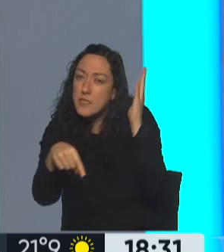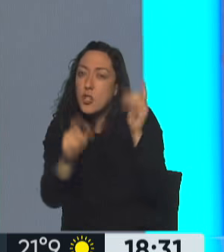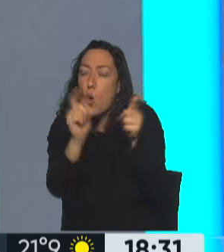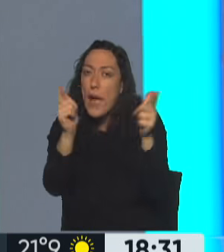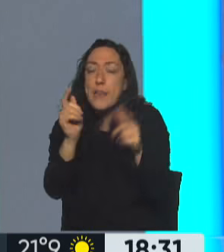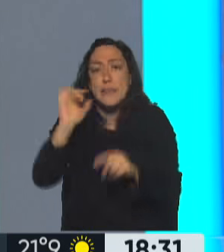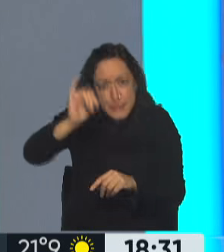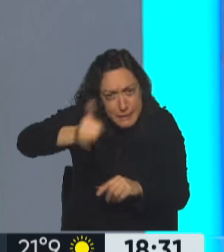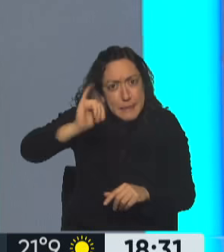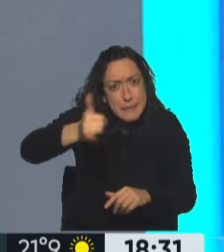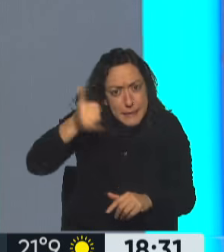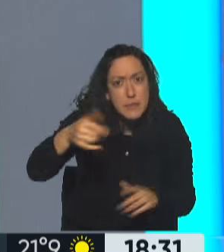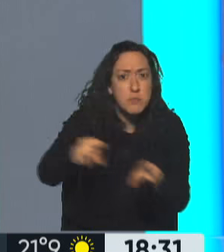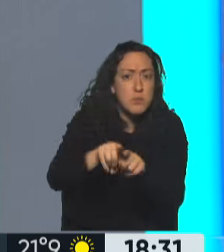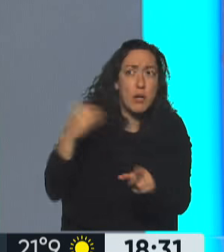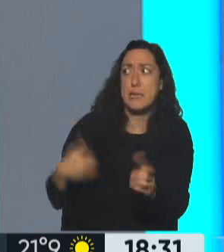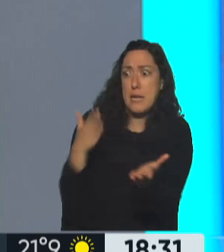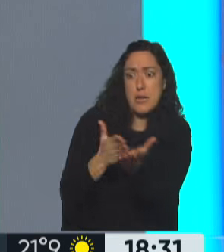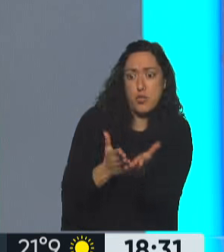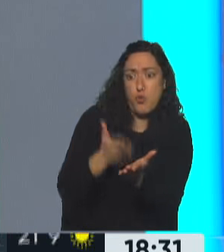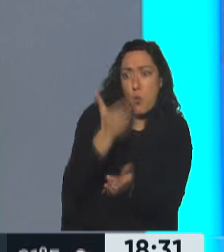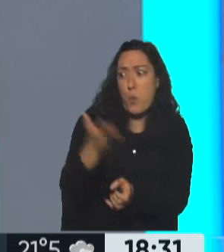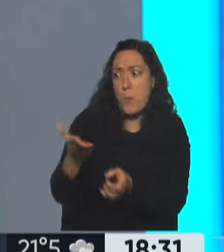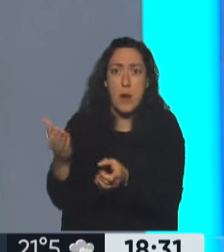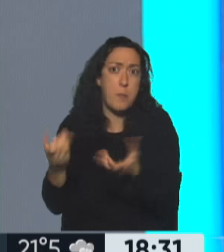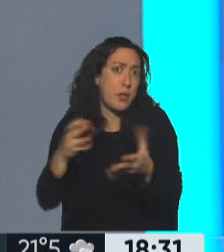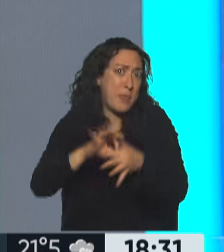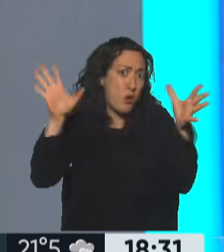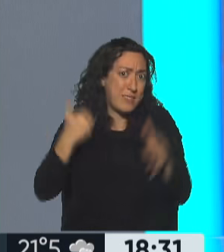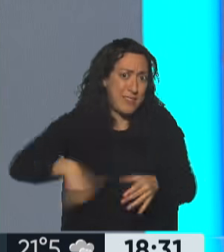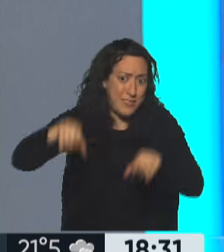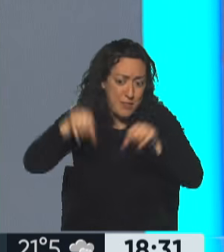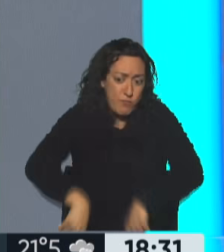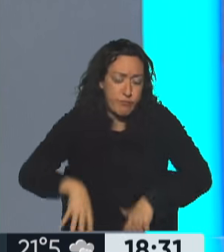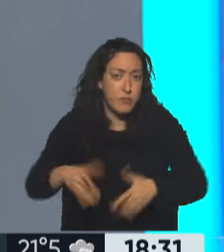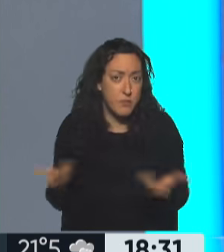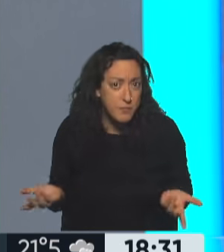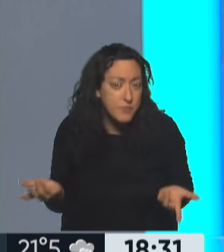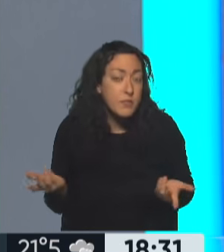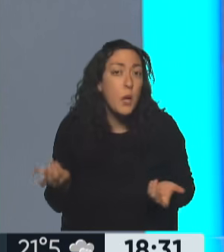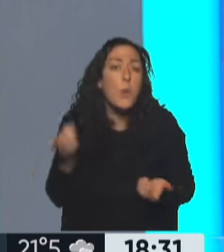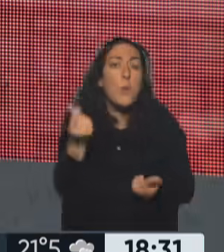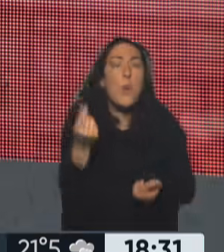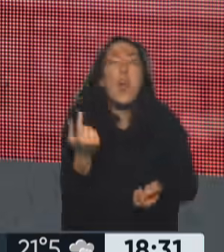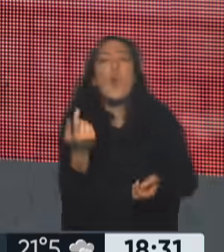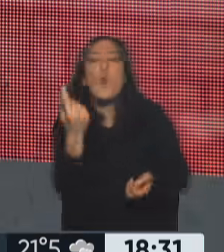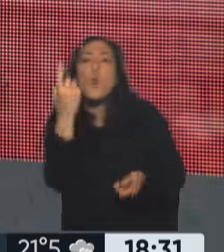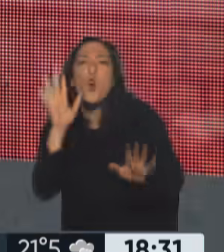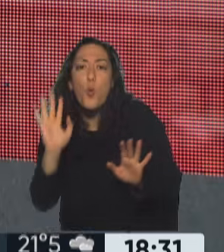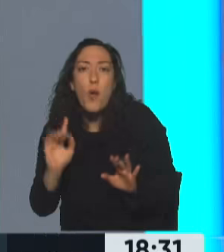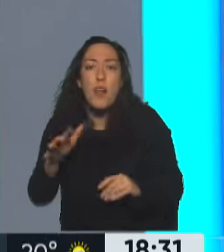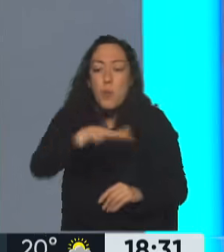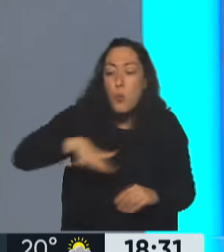la Argentina los derechos humanos son un valor porque está en el origen de la democracia Claro. argentina. Y un valor es el bienestar del